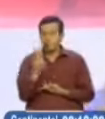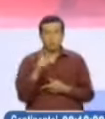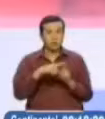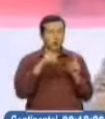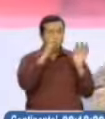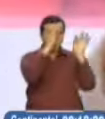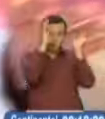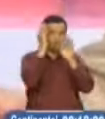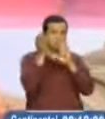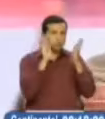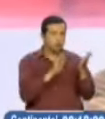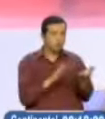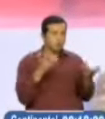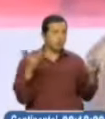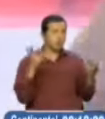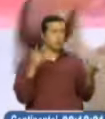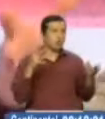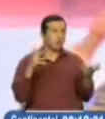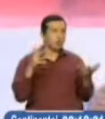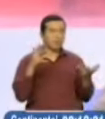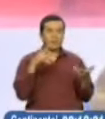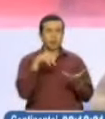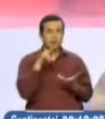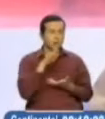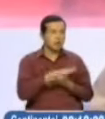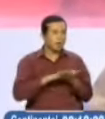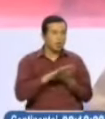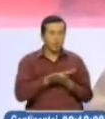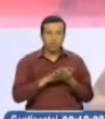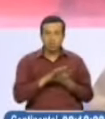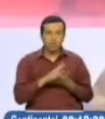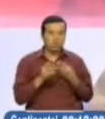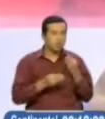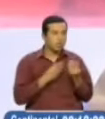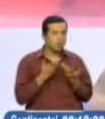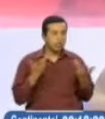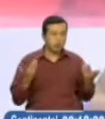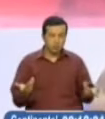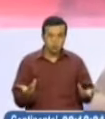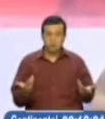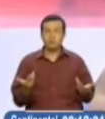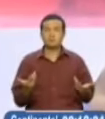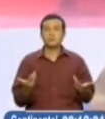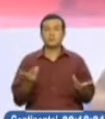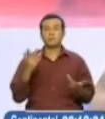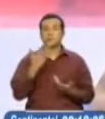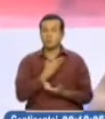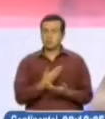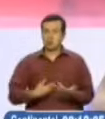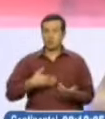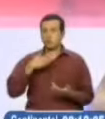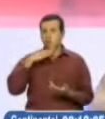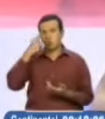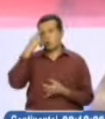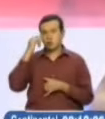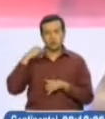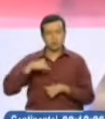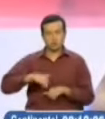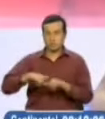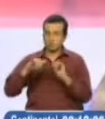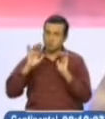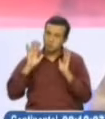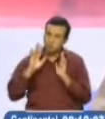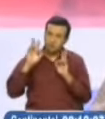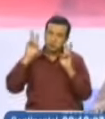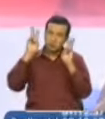Chávez falleció, después el PSUV quedó ahí medio descabezado, digamos, Correa va a seguir teniendo influencia. Sin embargo, creo